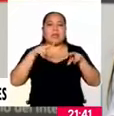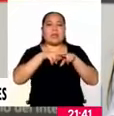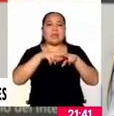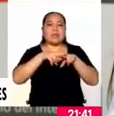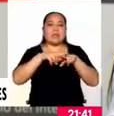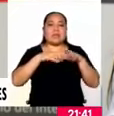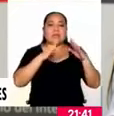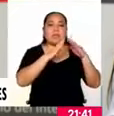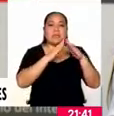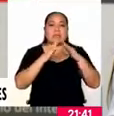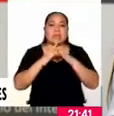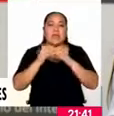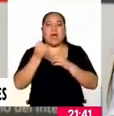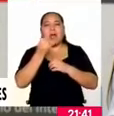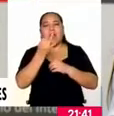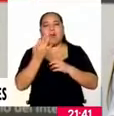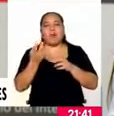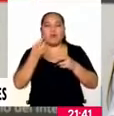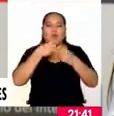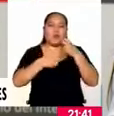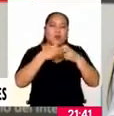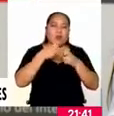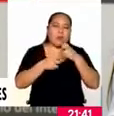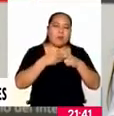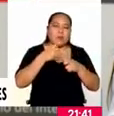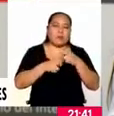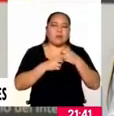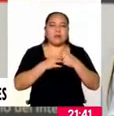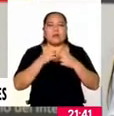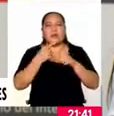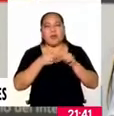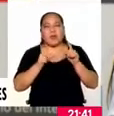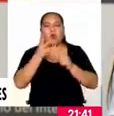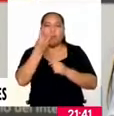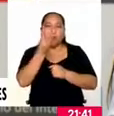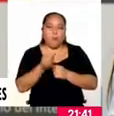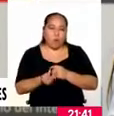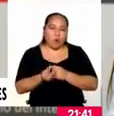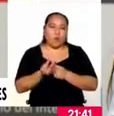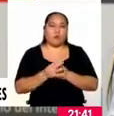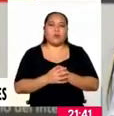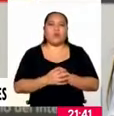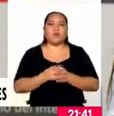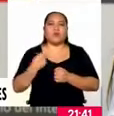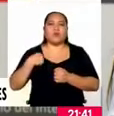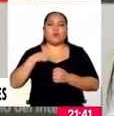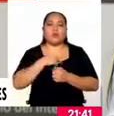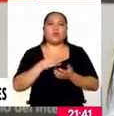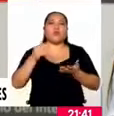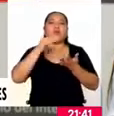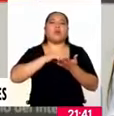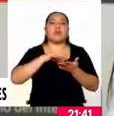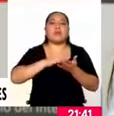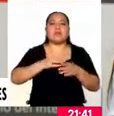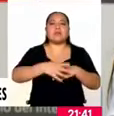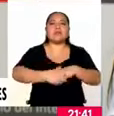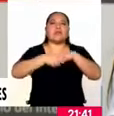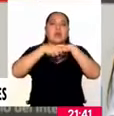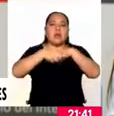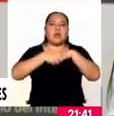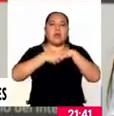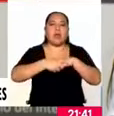con daños, aunque daños menores. Nosotros nuevamente queremos saludar el trabajo de